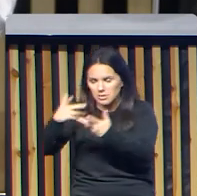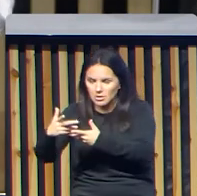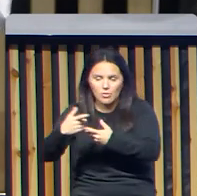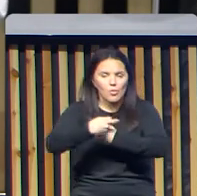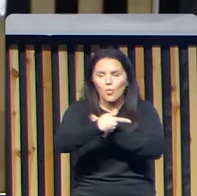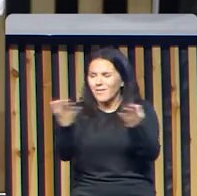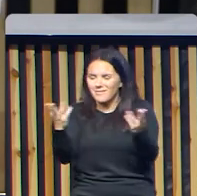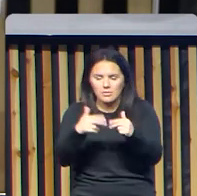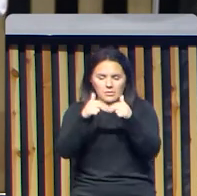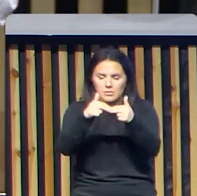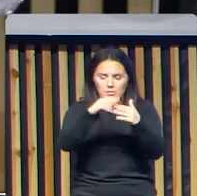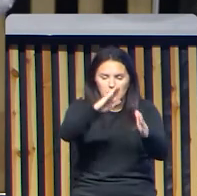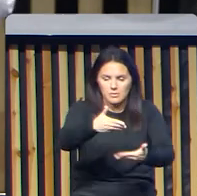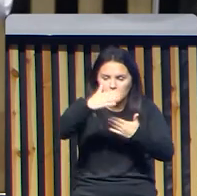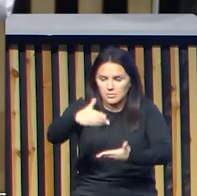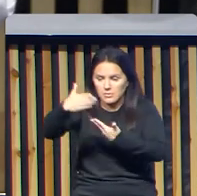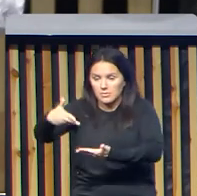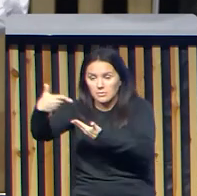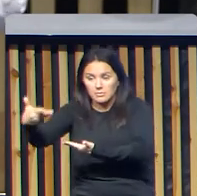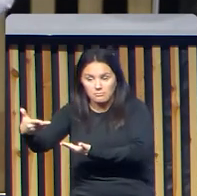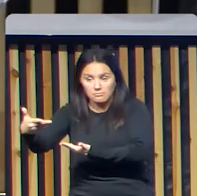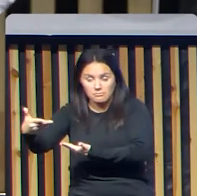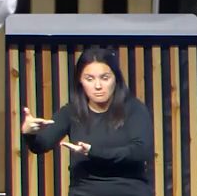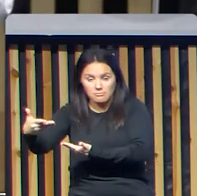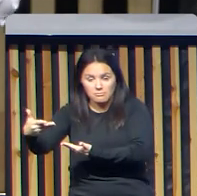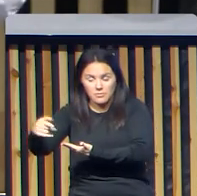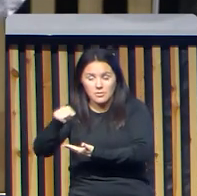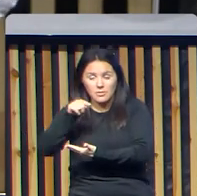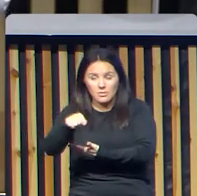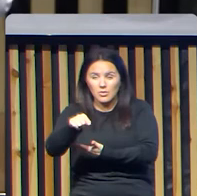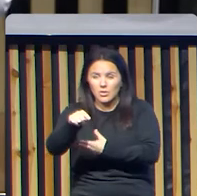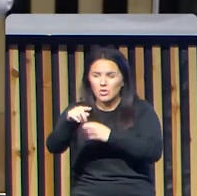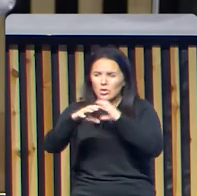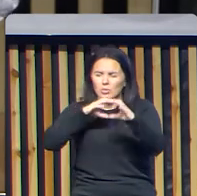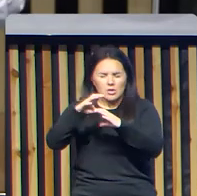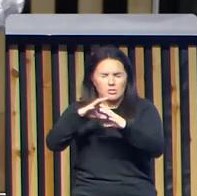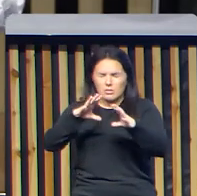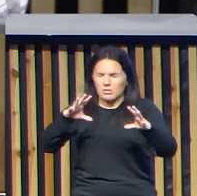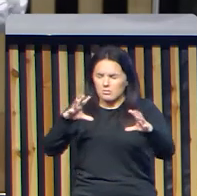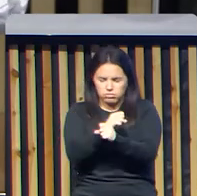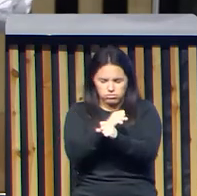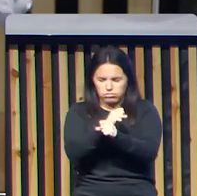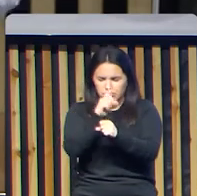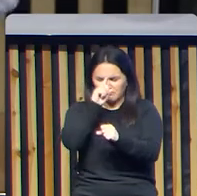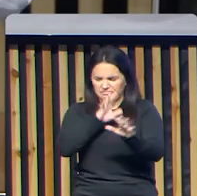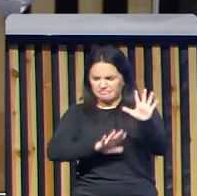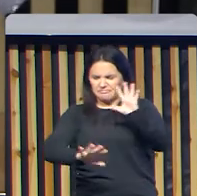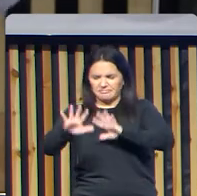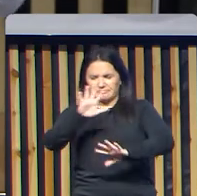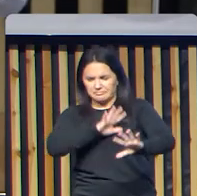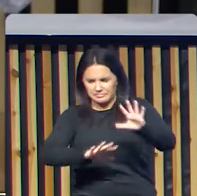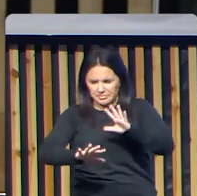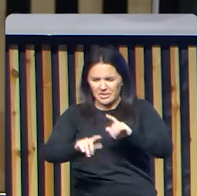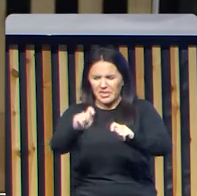casi cualquier nivel sea una comunicación oscura confusa y proporción